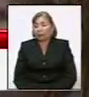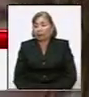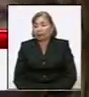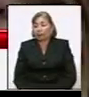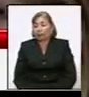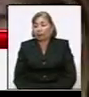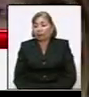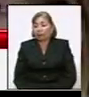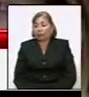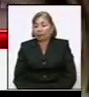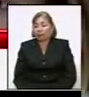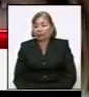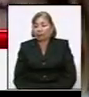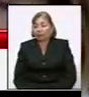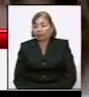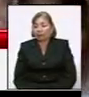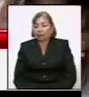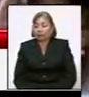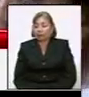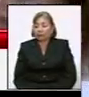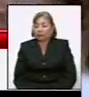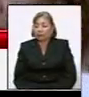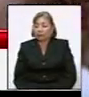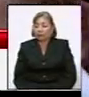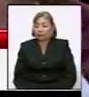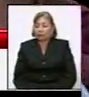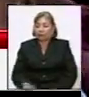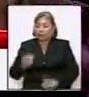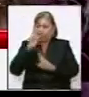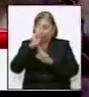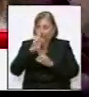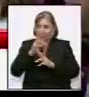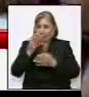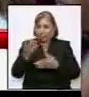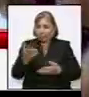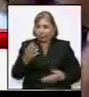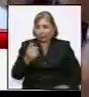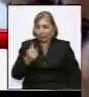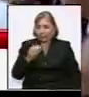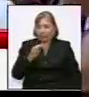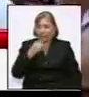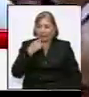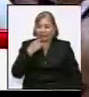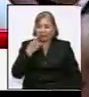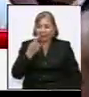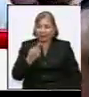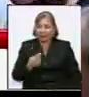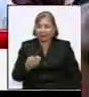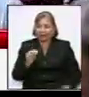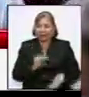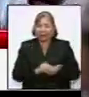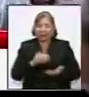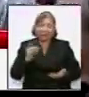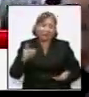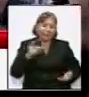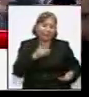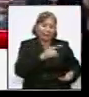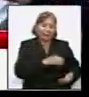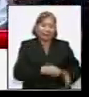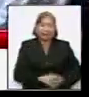como exista el respeto que usted es el no de ese cuerpo igual entonces